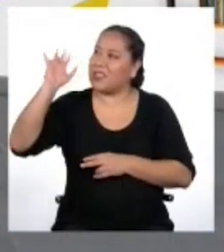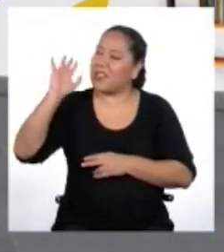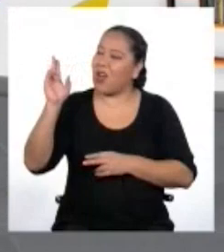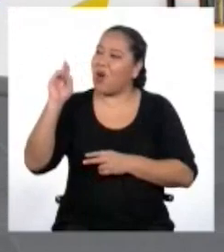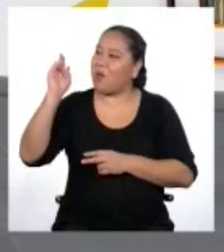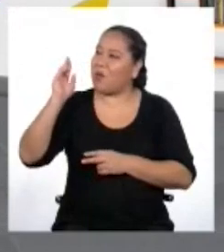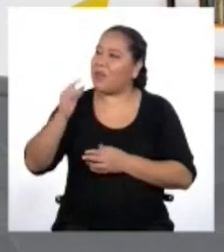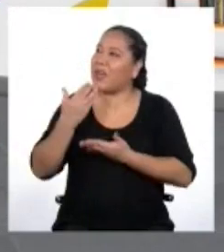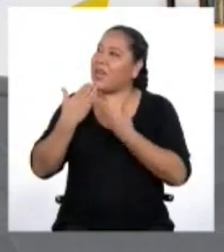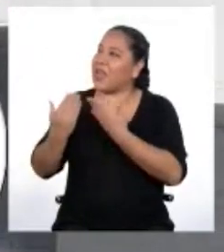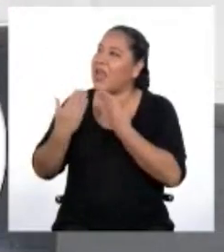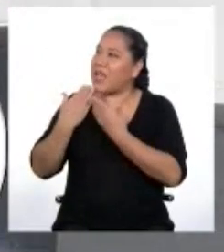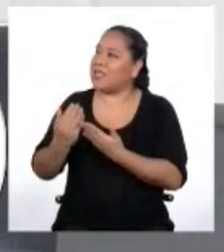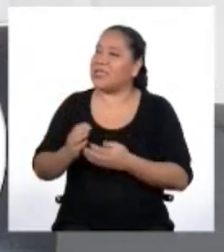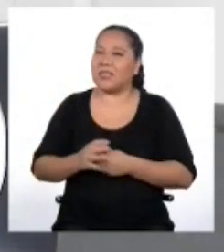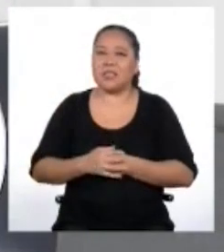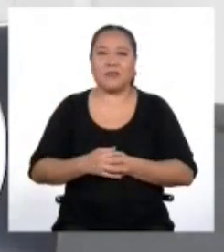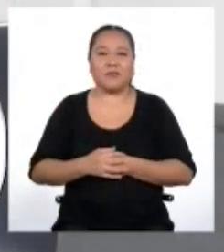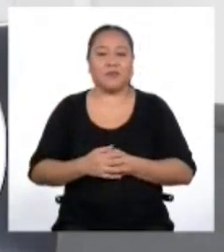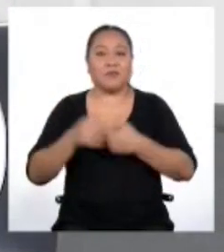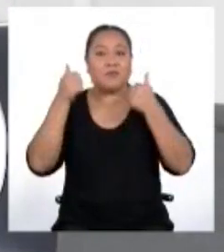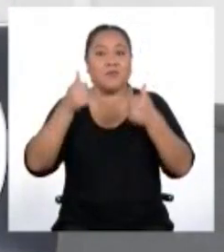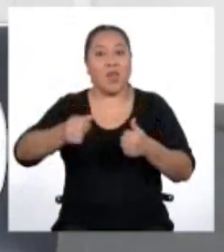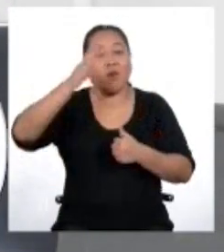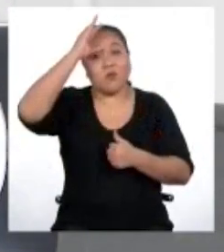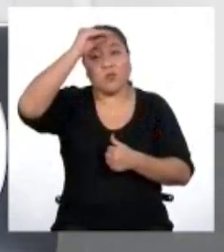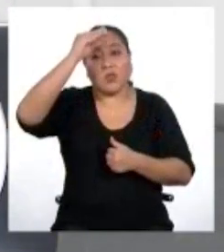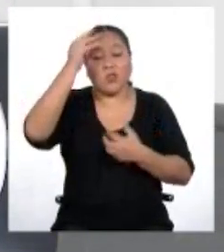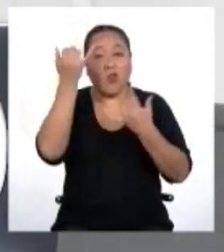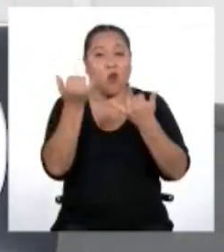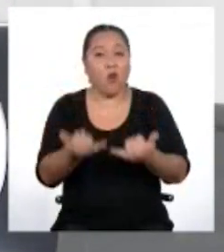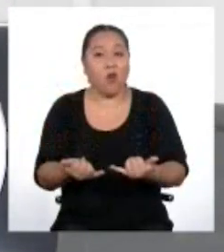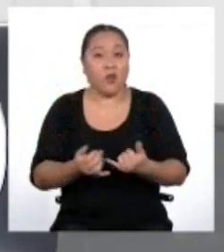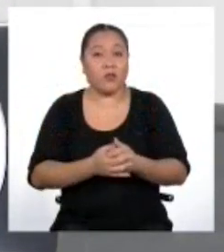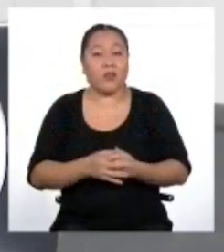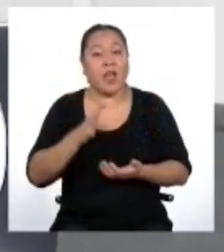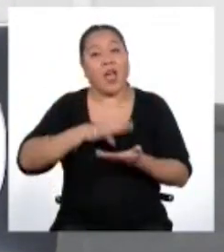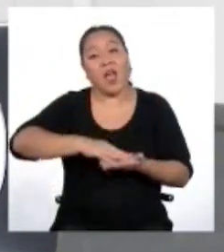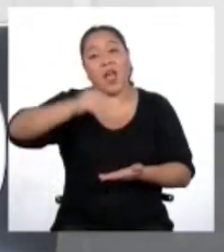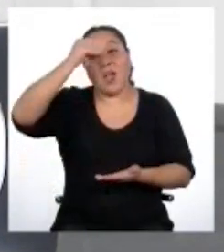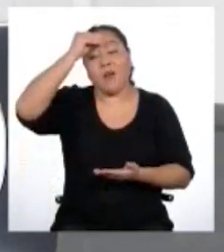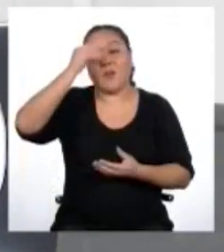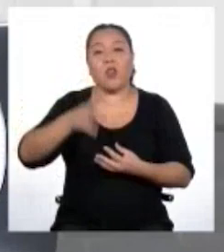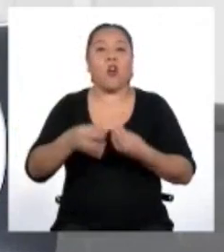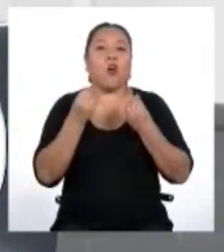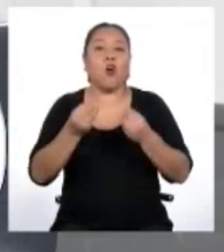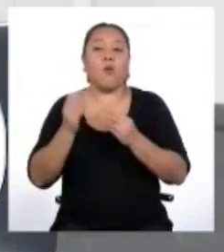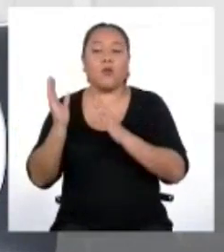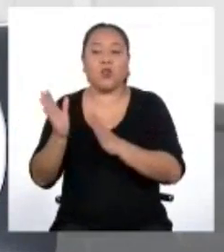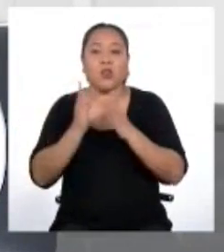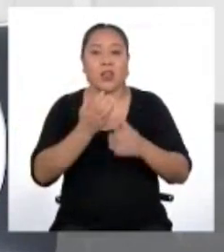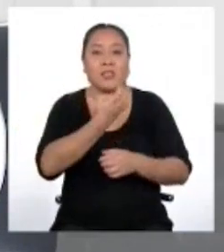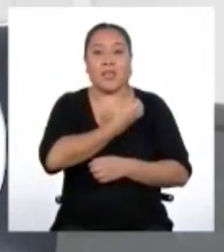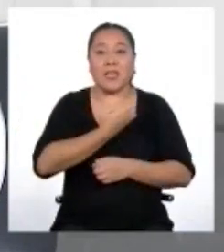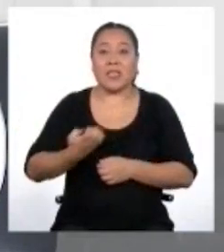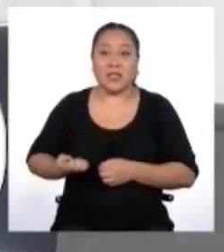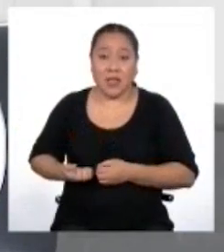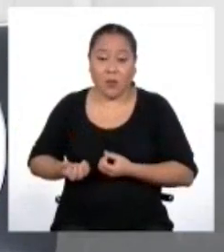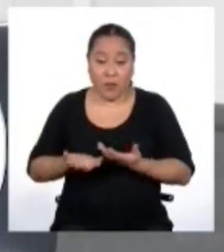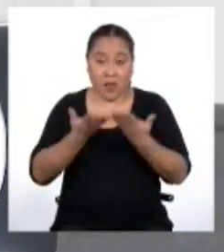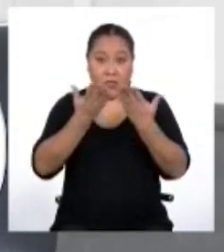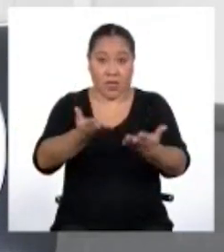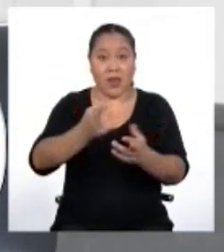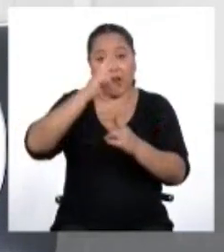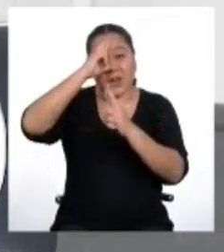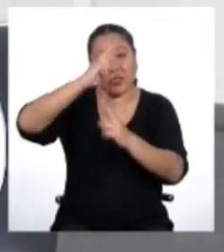muchas gracias por todo. Bien, chicas y chicos, el día de hoy aprendimos sobre cómo se organiza el Estado para garantizar